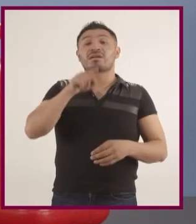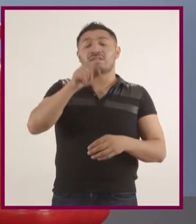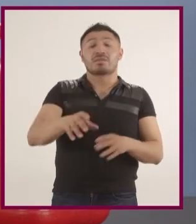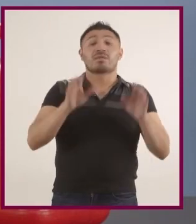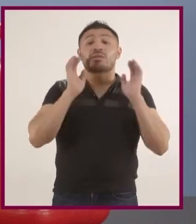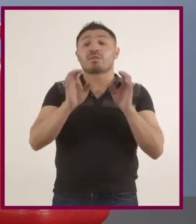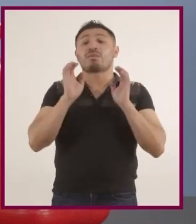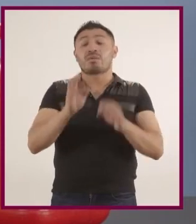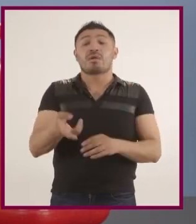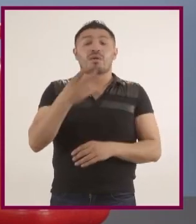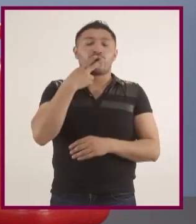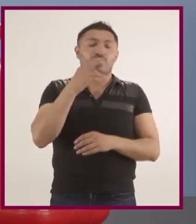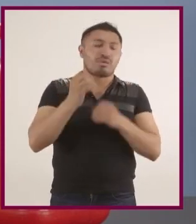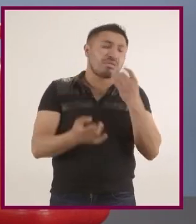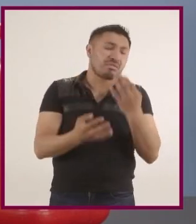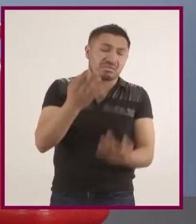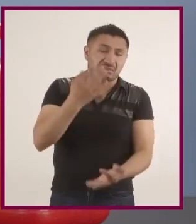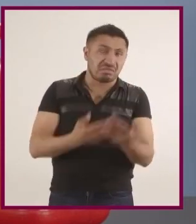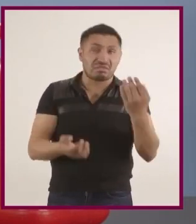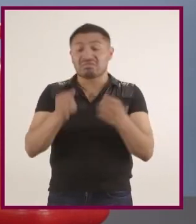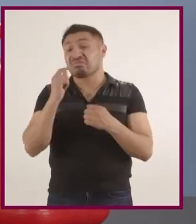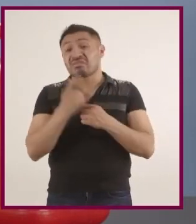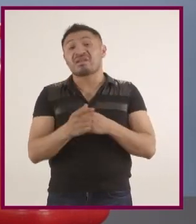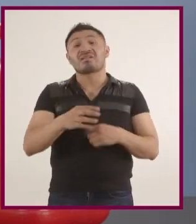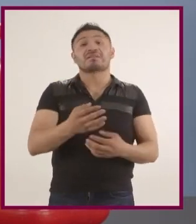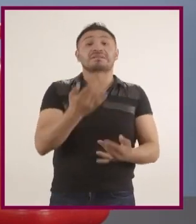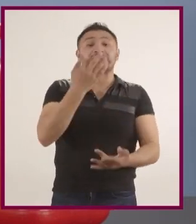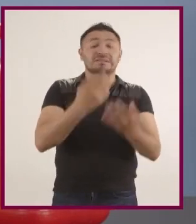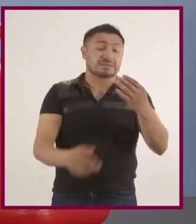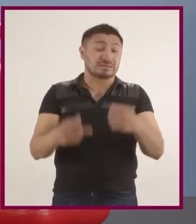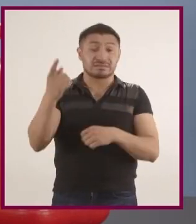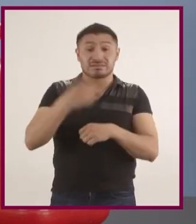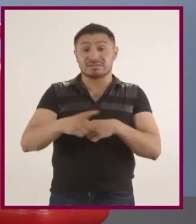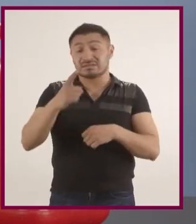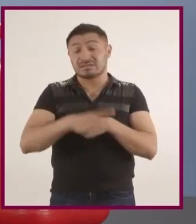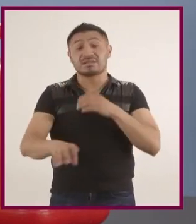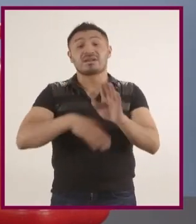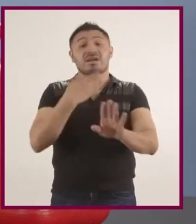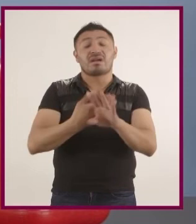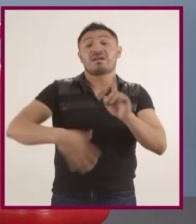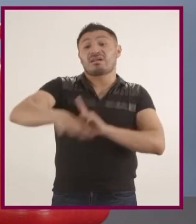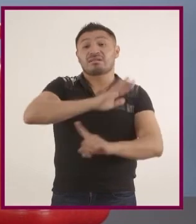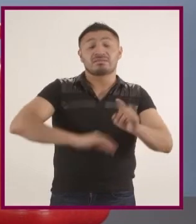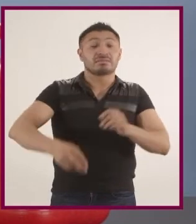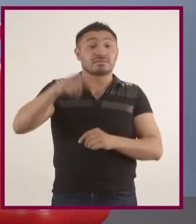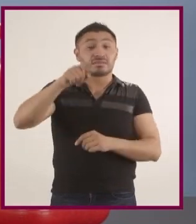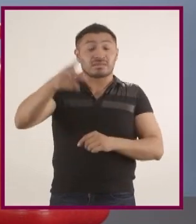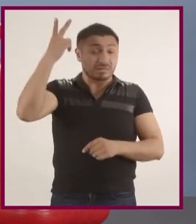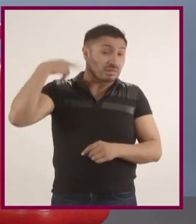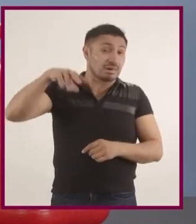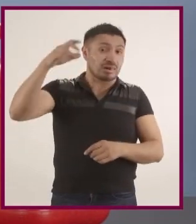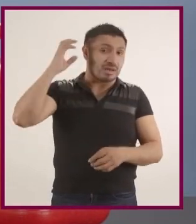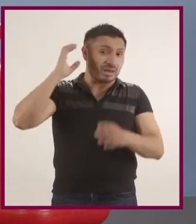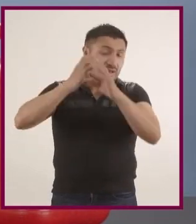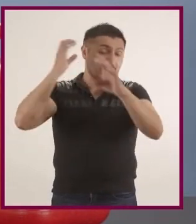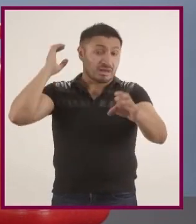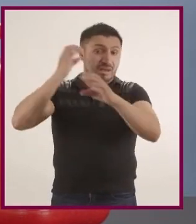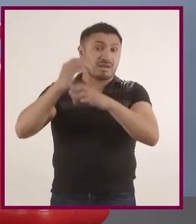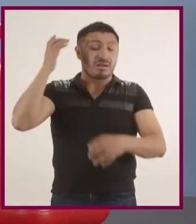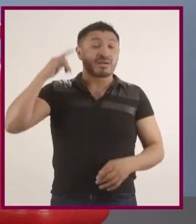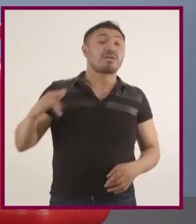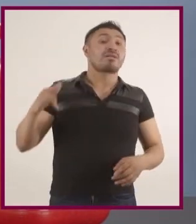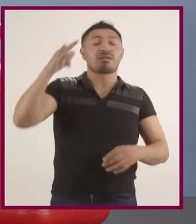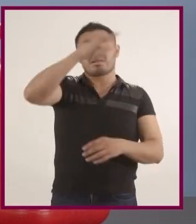prendes fogatas o fumas ya que el fuego puede causar daños irreparables al ambiente al viajar en autobús o avión elige